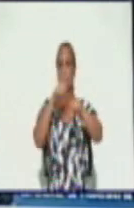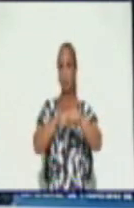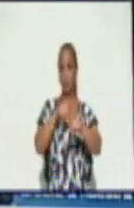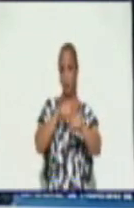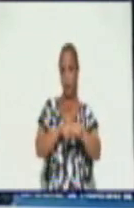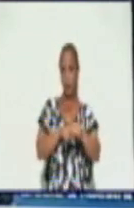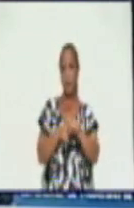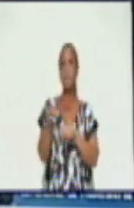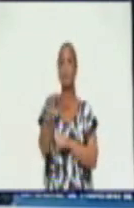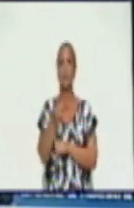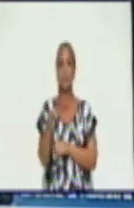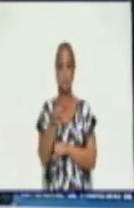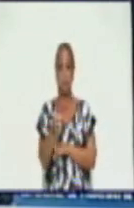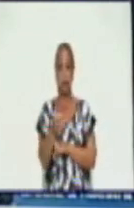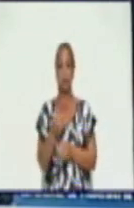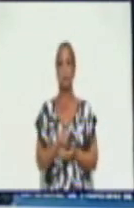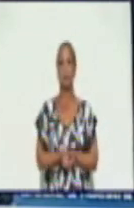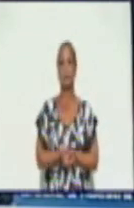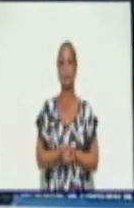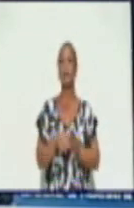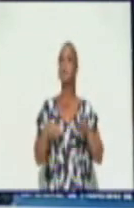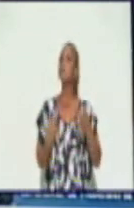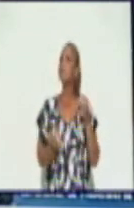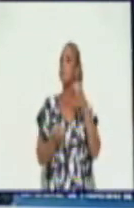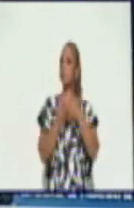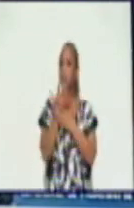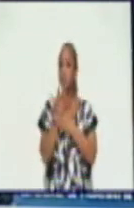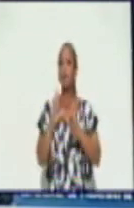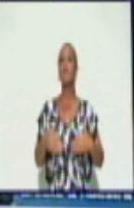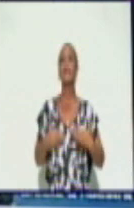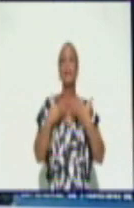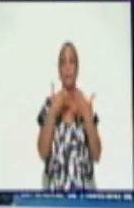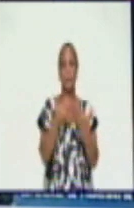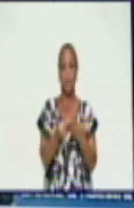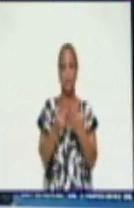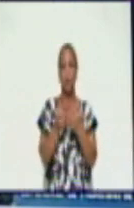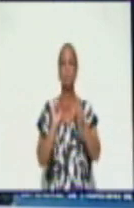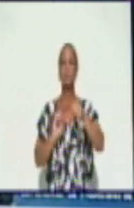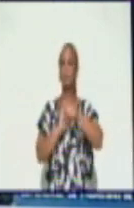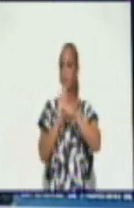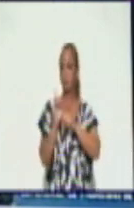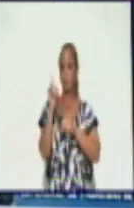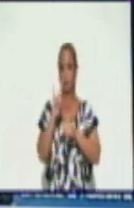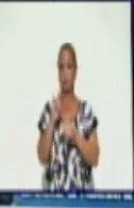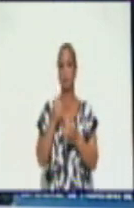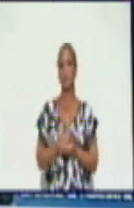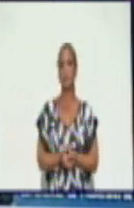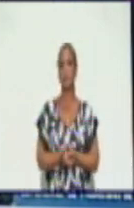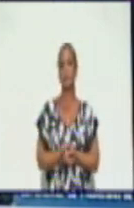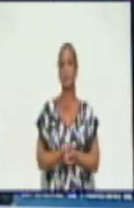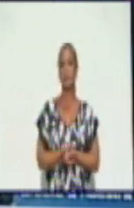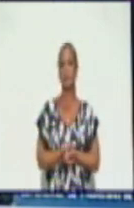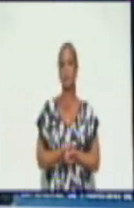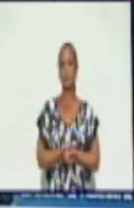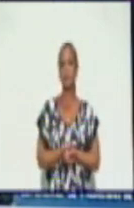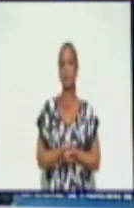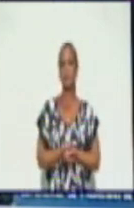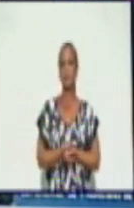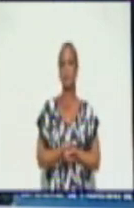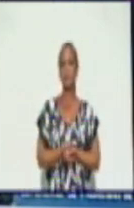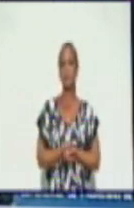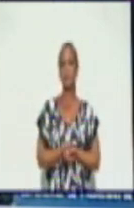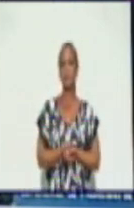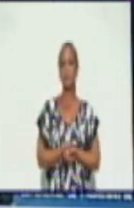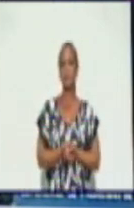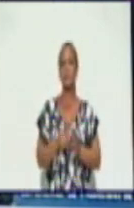municipales creados para el enfrentamiento lakovic que su máxima estructura dirección y